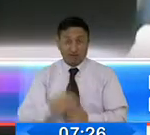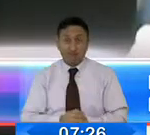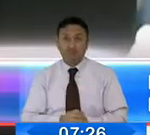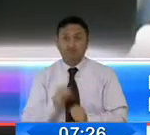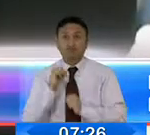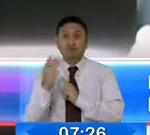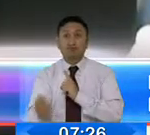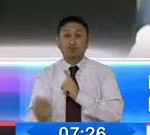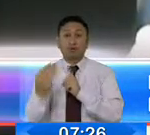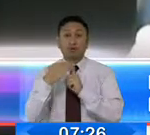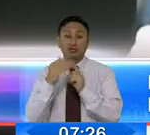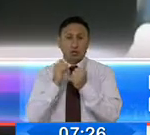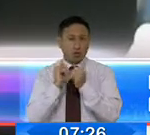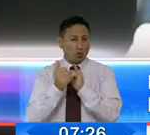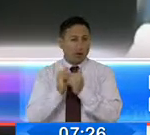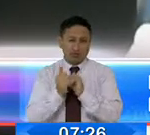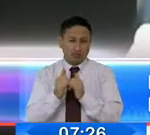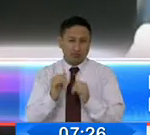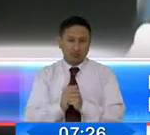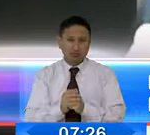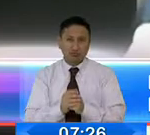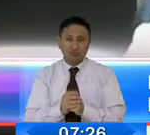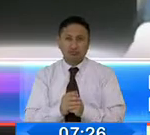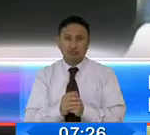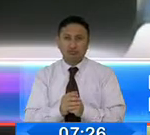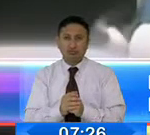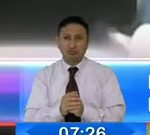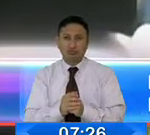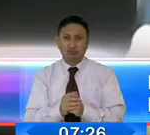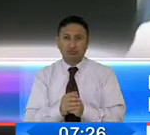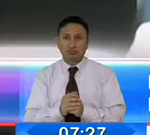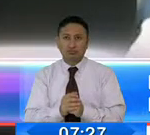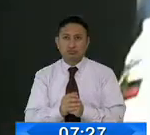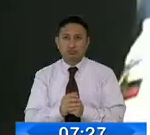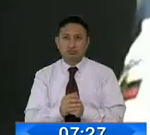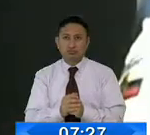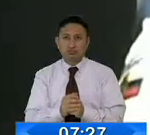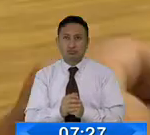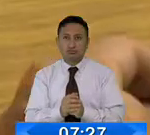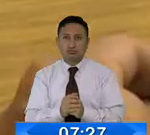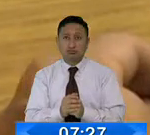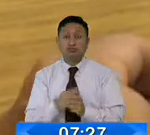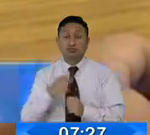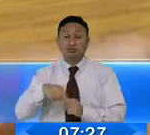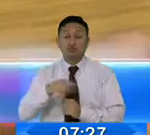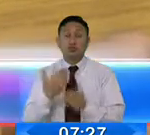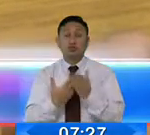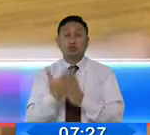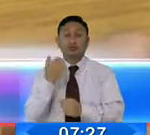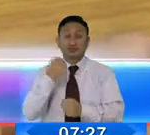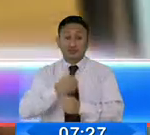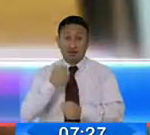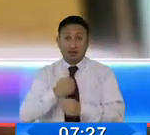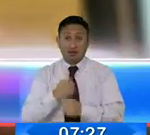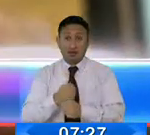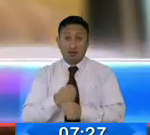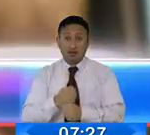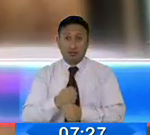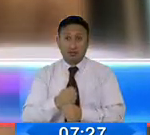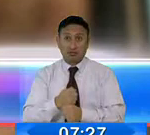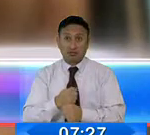WhatsApp extraños, sea por temas que están surgiendo, oportunidades laborales, temas